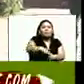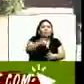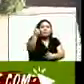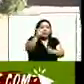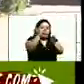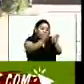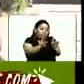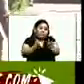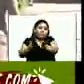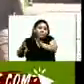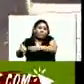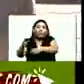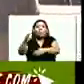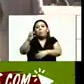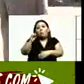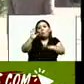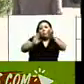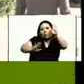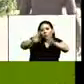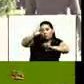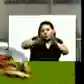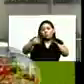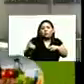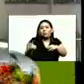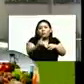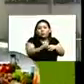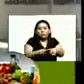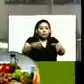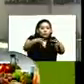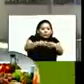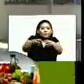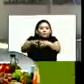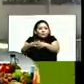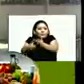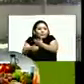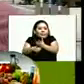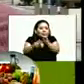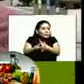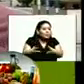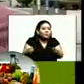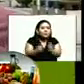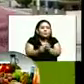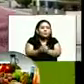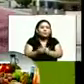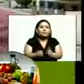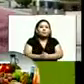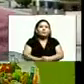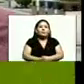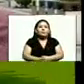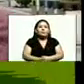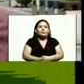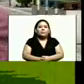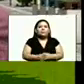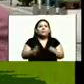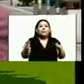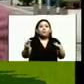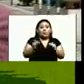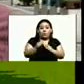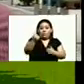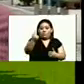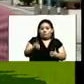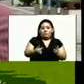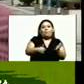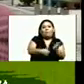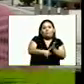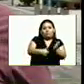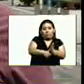organización O participación De los ciudadanos En la solución De los problemas Tanto Tiene que dar Pues el jefe municipal